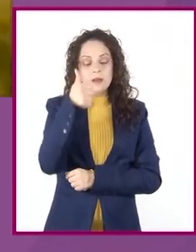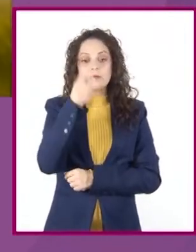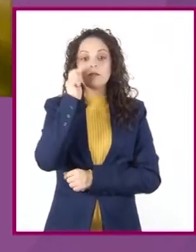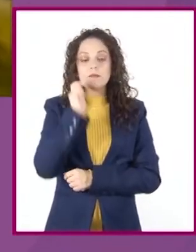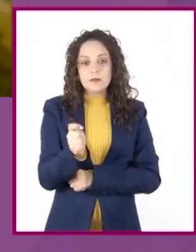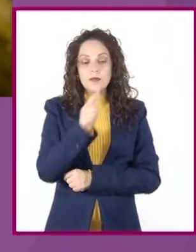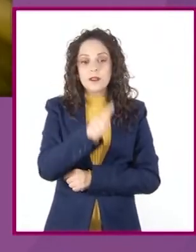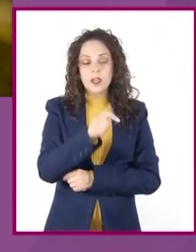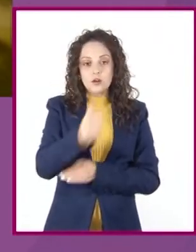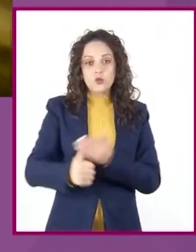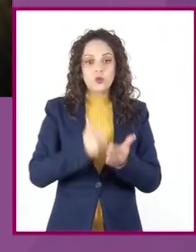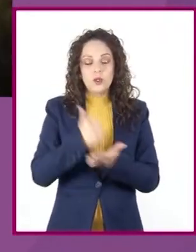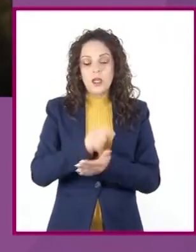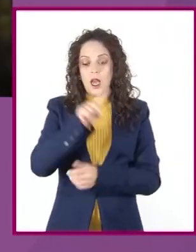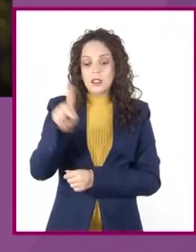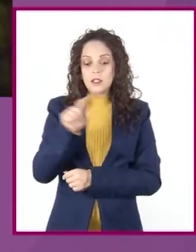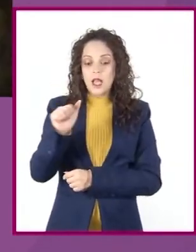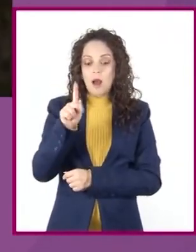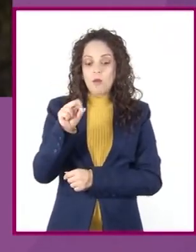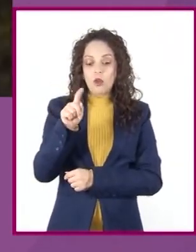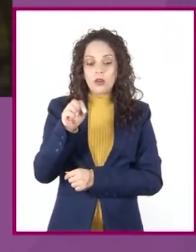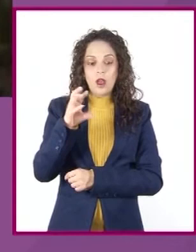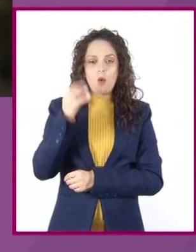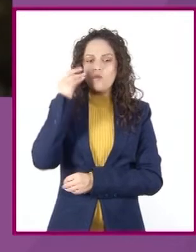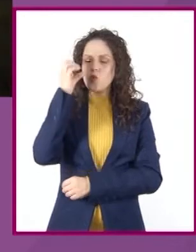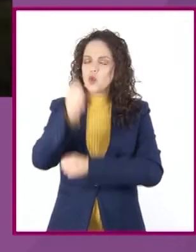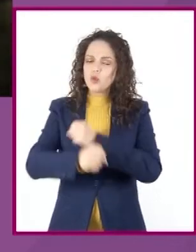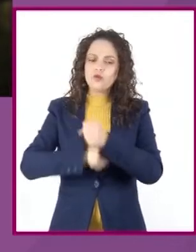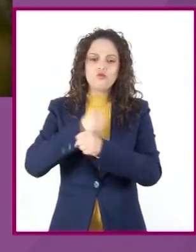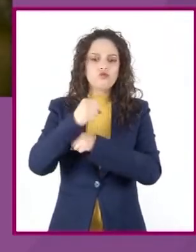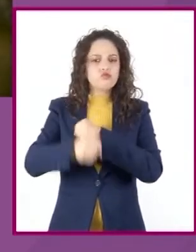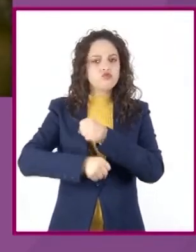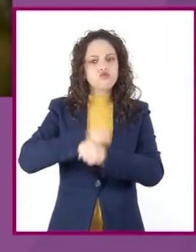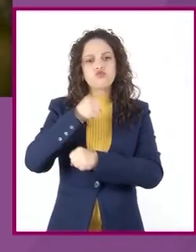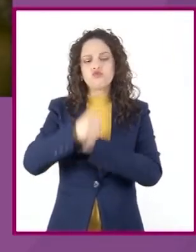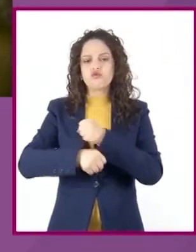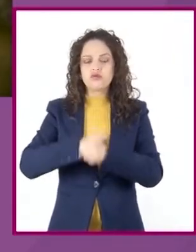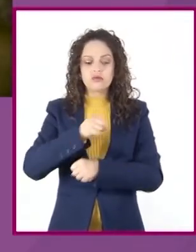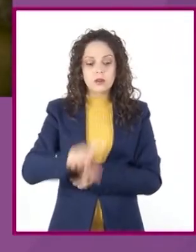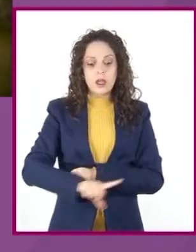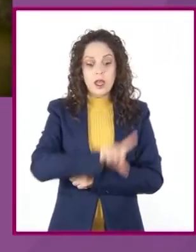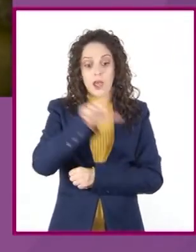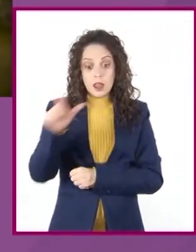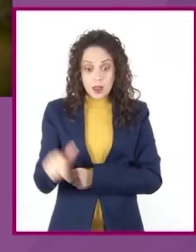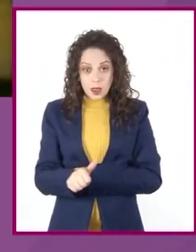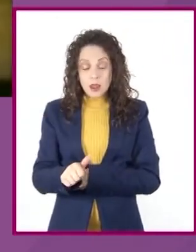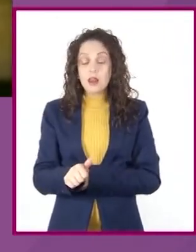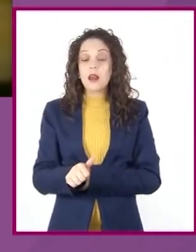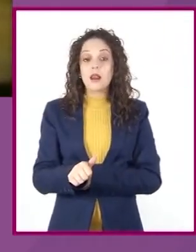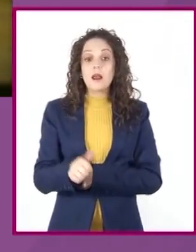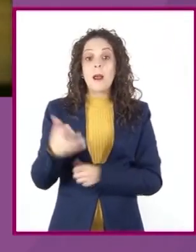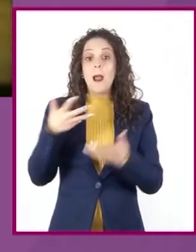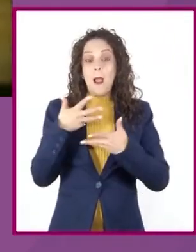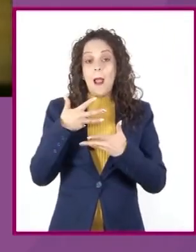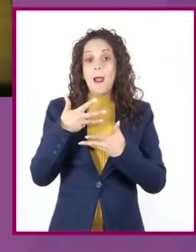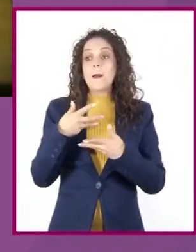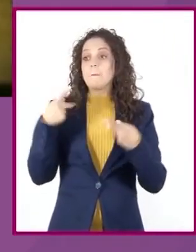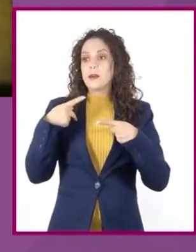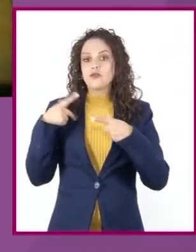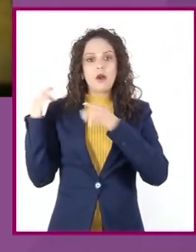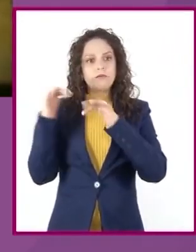zapoteca durante varios siglos y llegó a albergar en su apogeo a 35,000